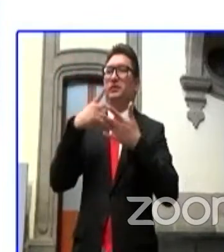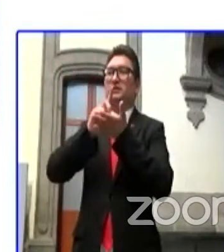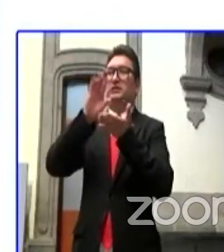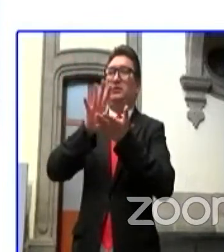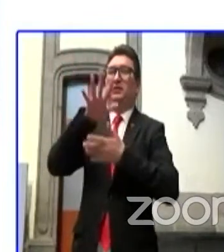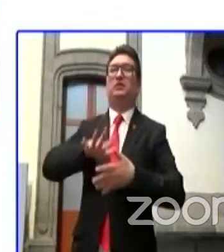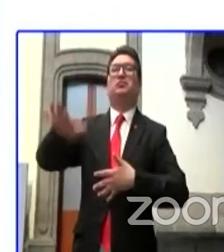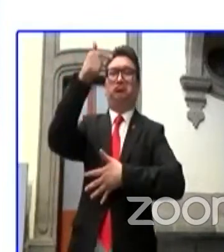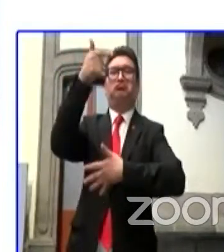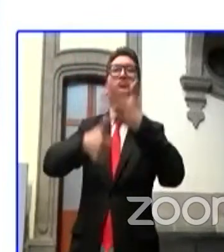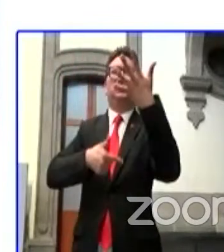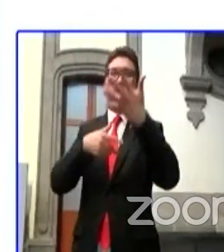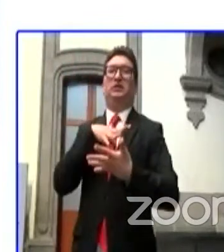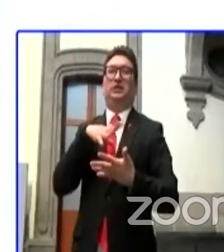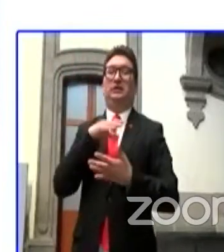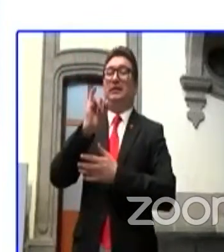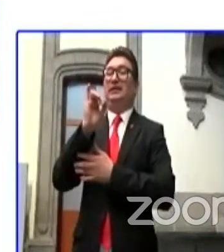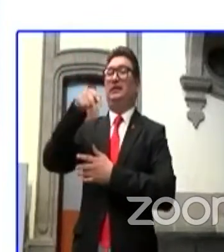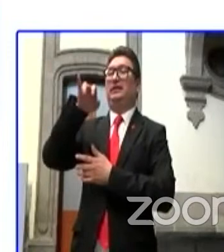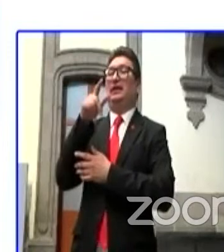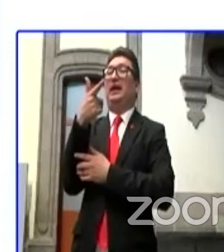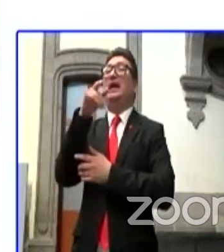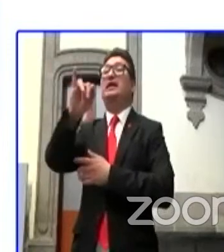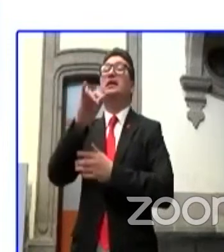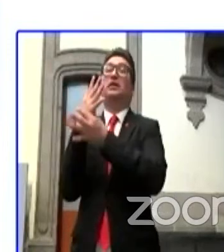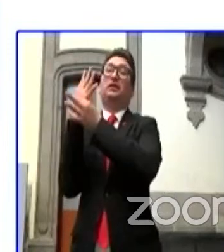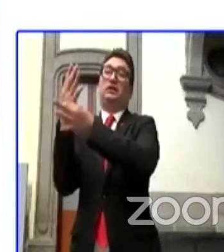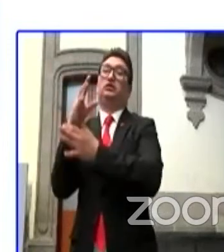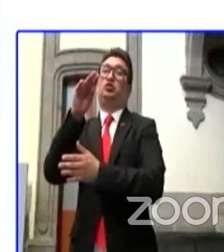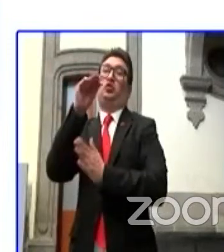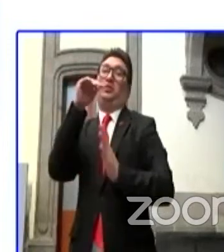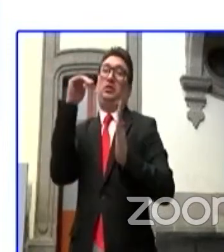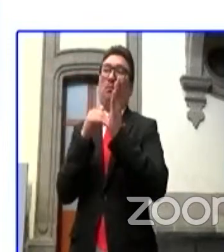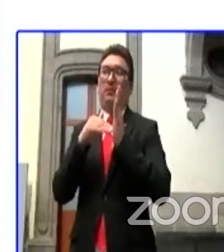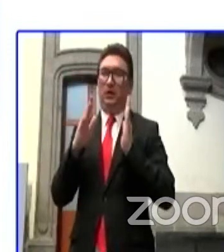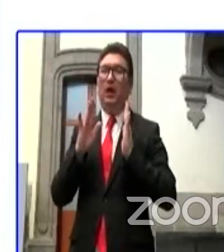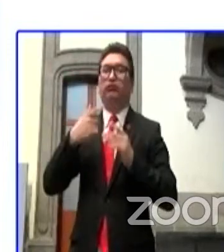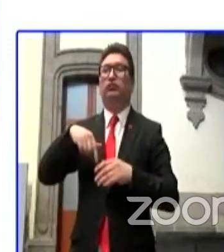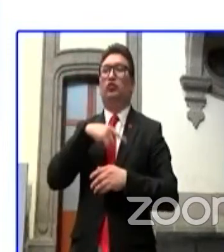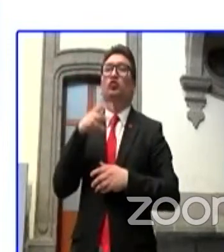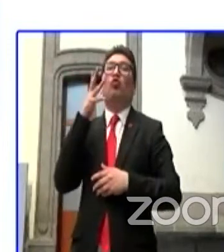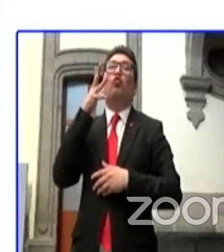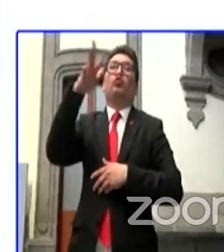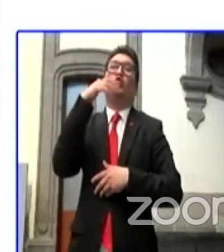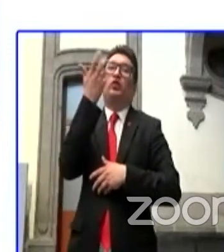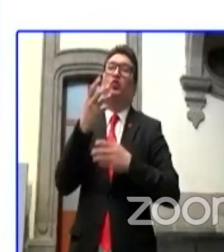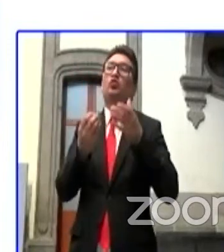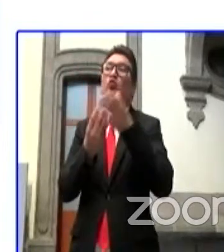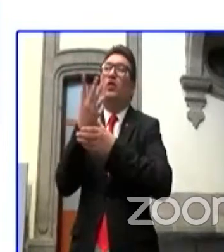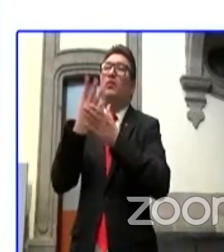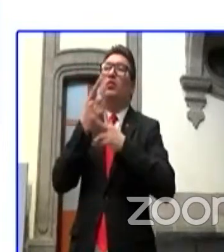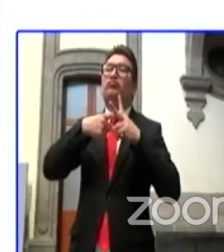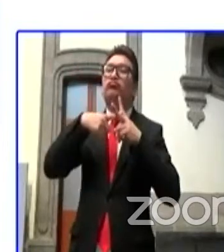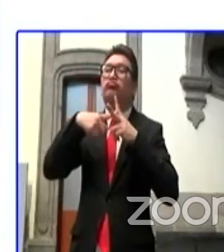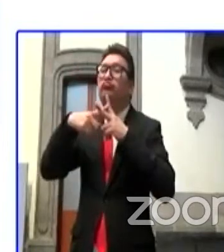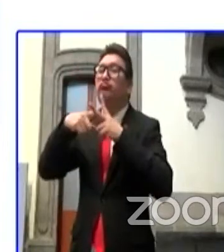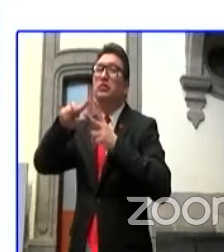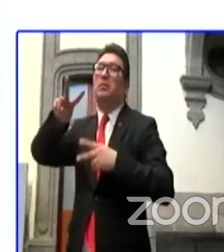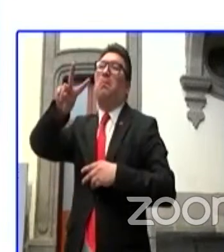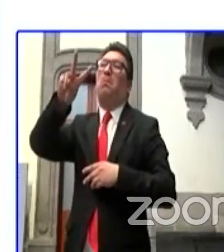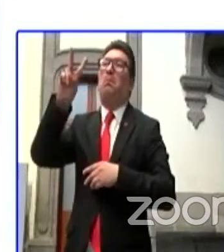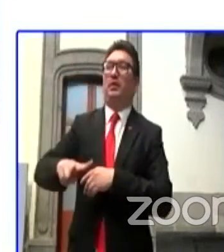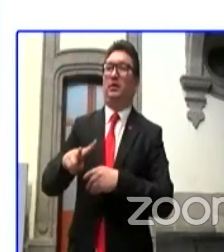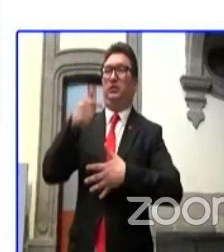padrón. INEGI nos dice que nos da un dato de casi 90,000. Entonces el reto es actualizar y ver que sea real ese